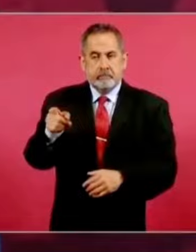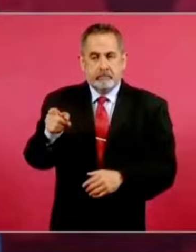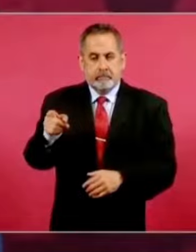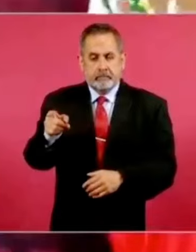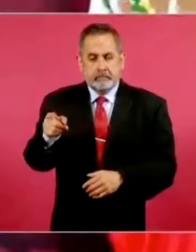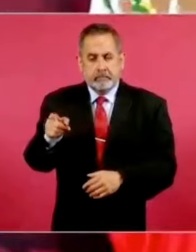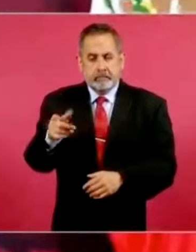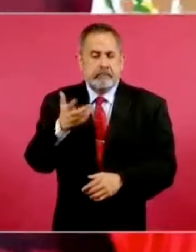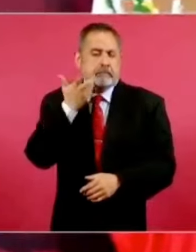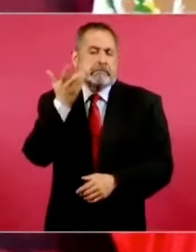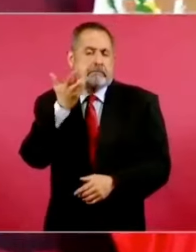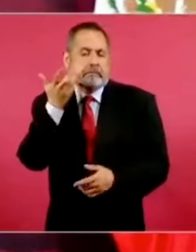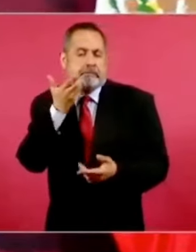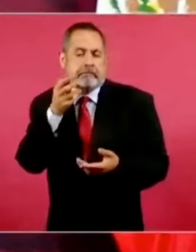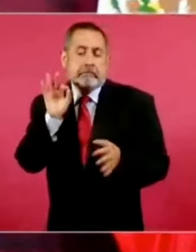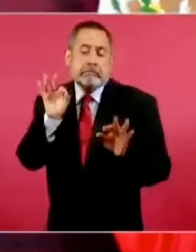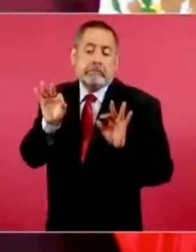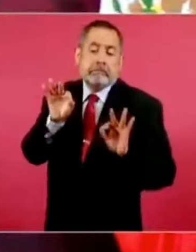tendencioso.